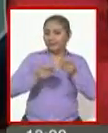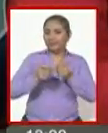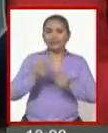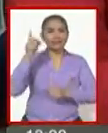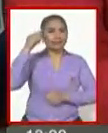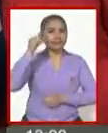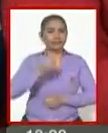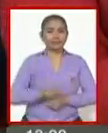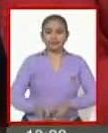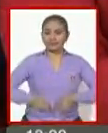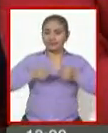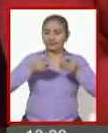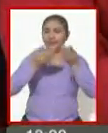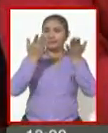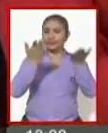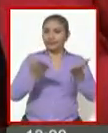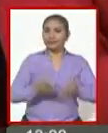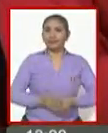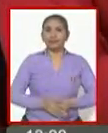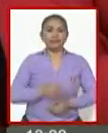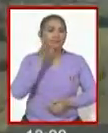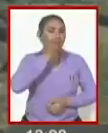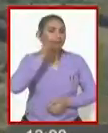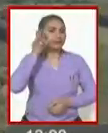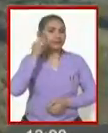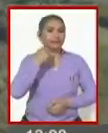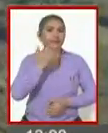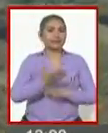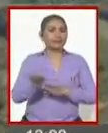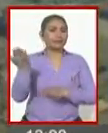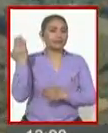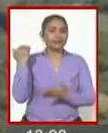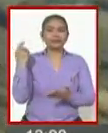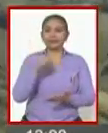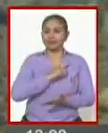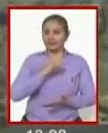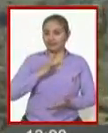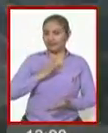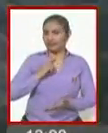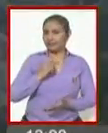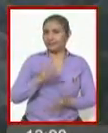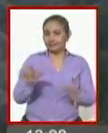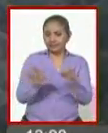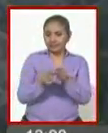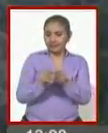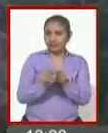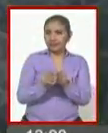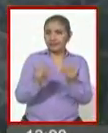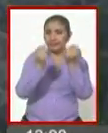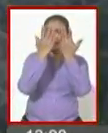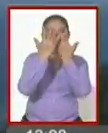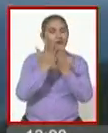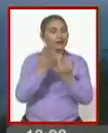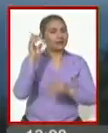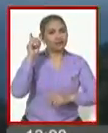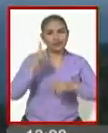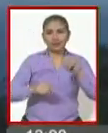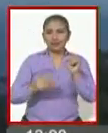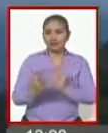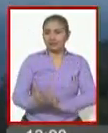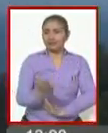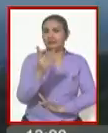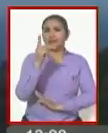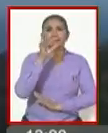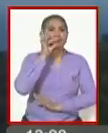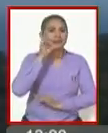una denuncia firme que hay estamos apoyando a los indígenas del tipnis que antes de que llegue el tribunal nos contactaron nos reunimos lamentablemente no pudimos hacer